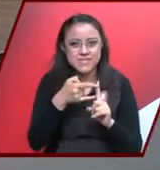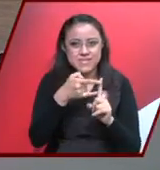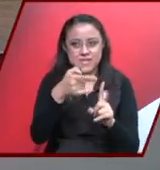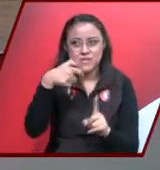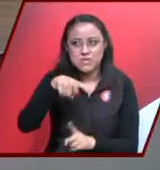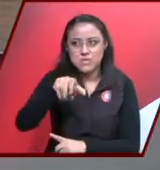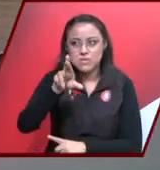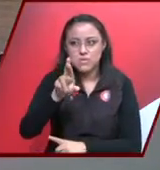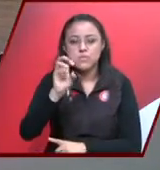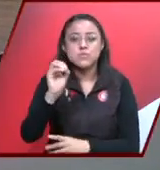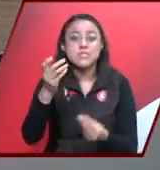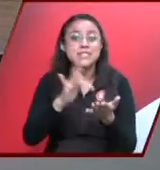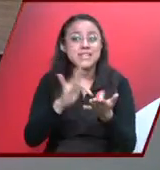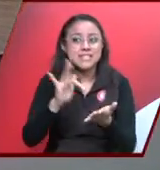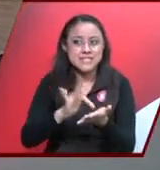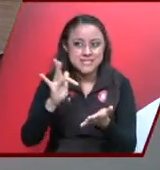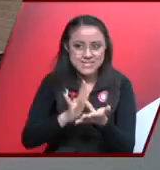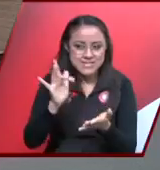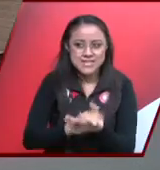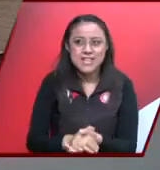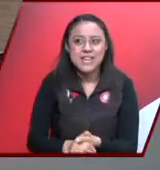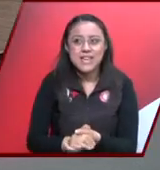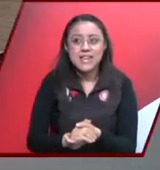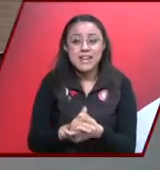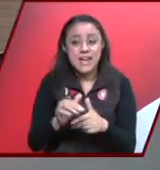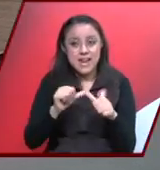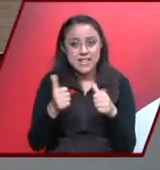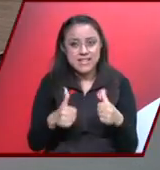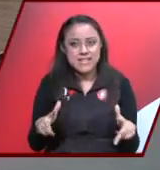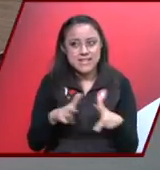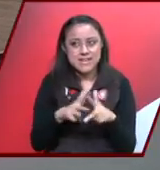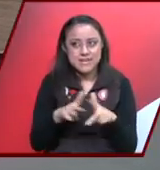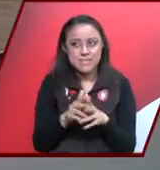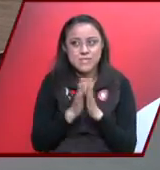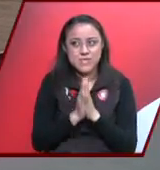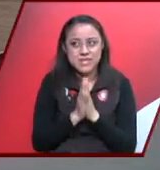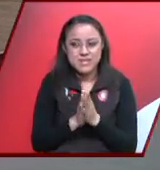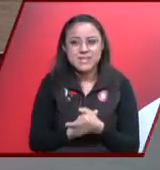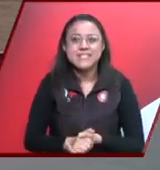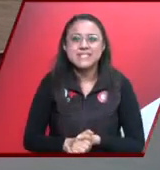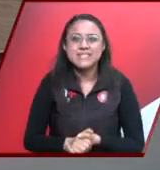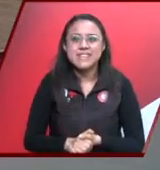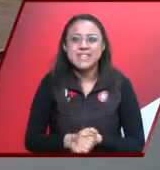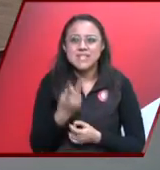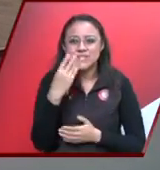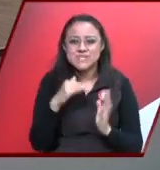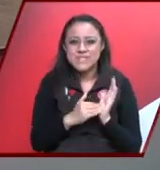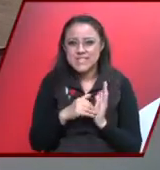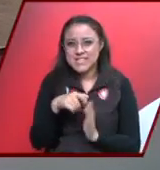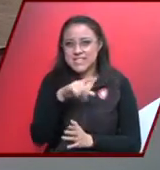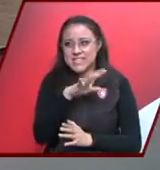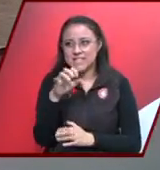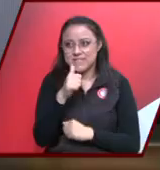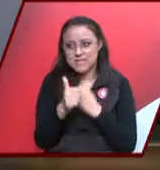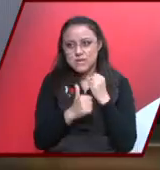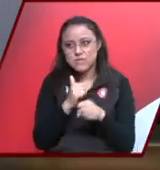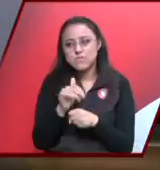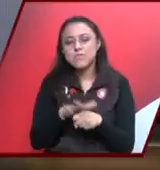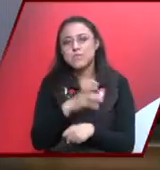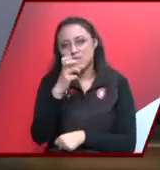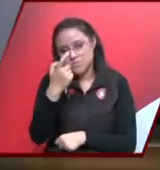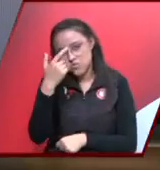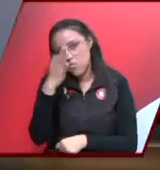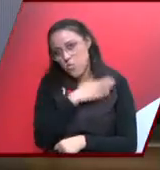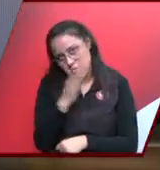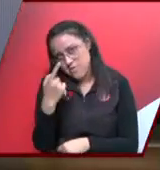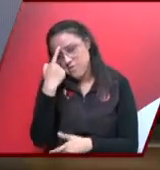QR. Gracias, Sofi. El arte de la guerra. El arte de la guerra, me encanta. Sun Tzu, por favor. 2.500 años en el mercado, debe ser por algo.